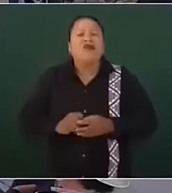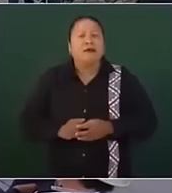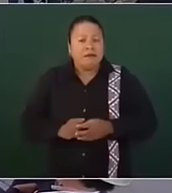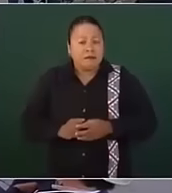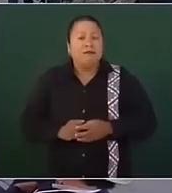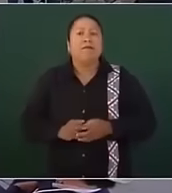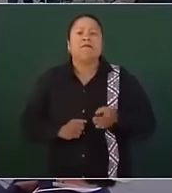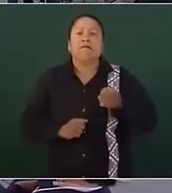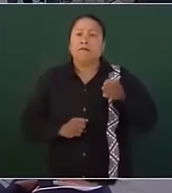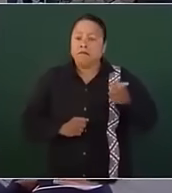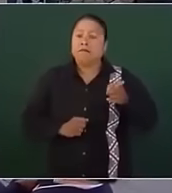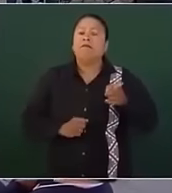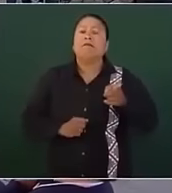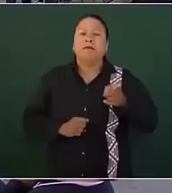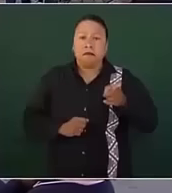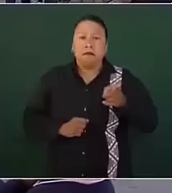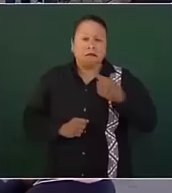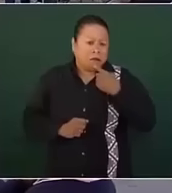está también